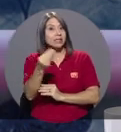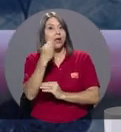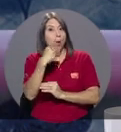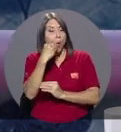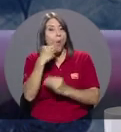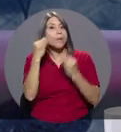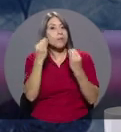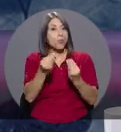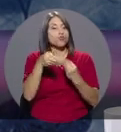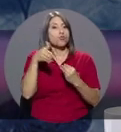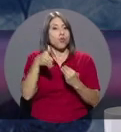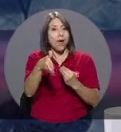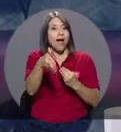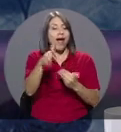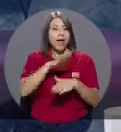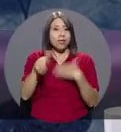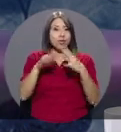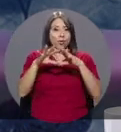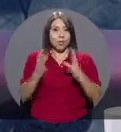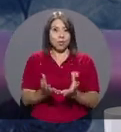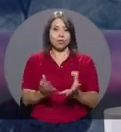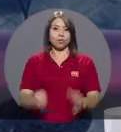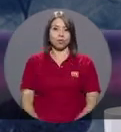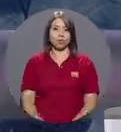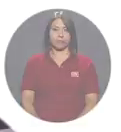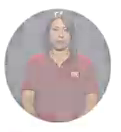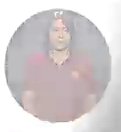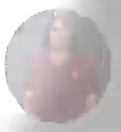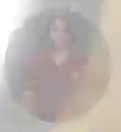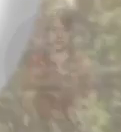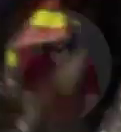este tipo de productos va en aumento en todo el mundo.